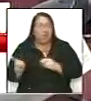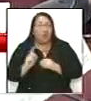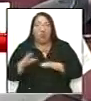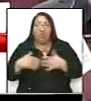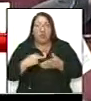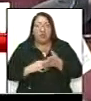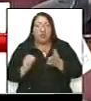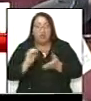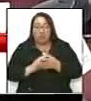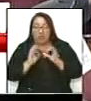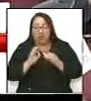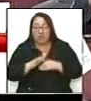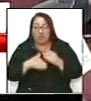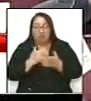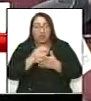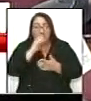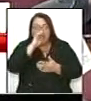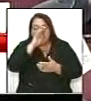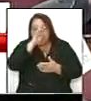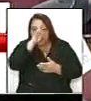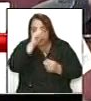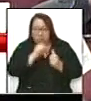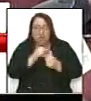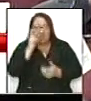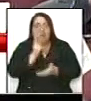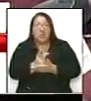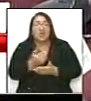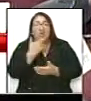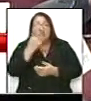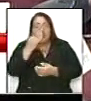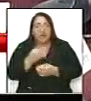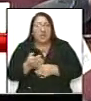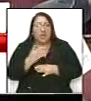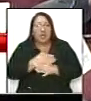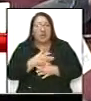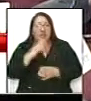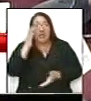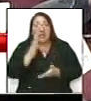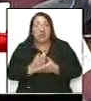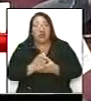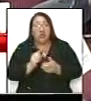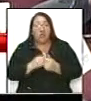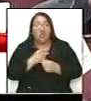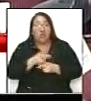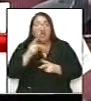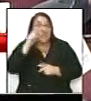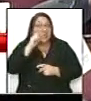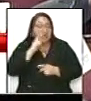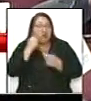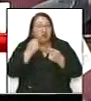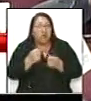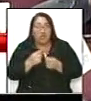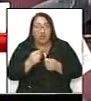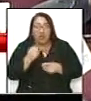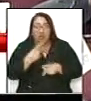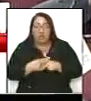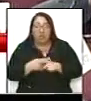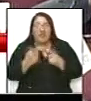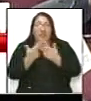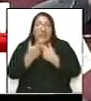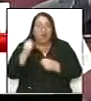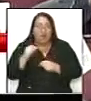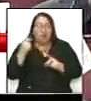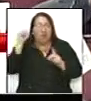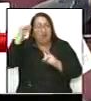pudiéramos poner en riesgo el hecho de la prohibición de quienes realmente habían sido sentenciados por violencia sexual, por terrorismo,